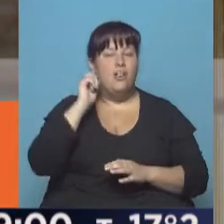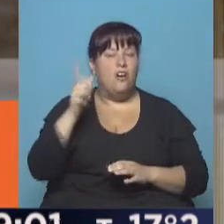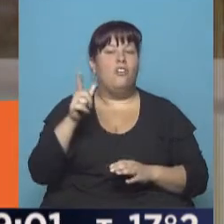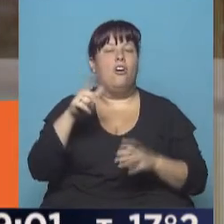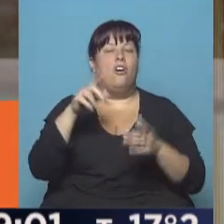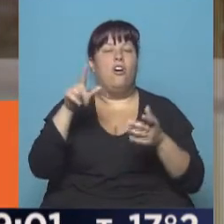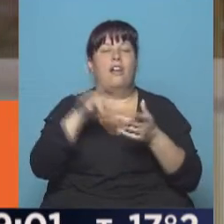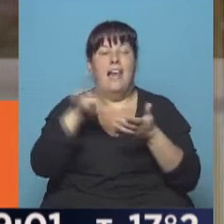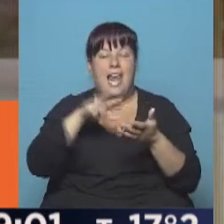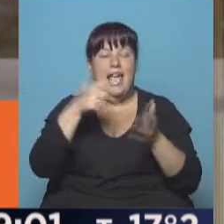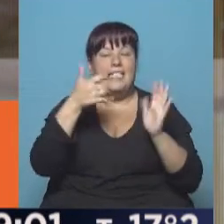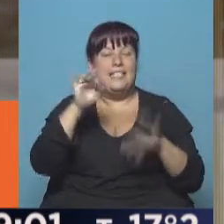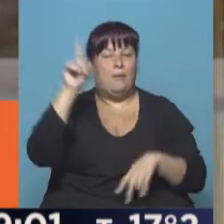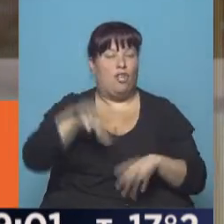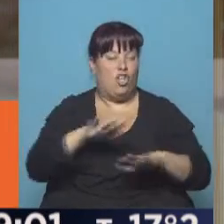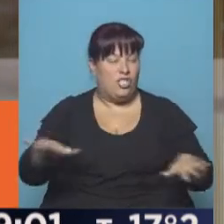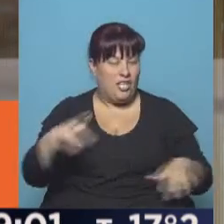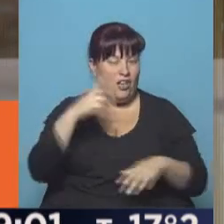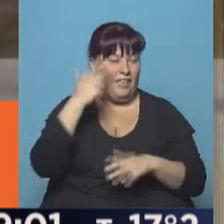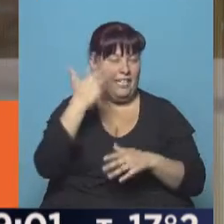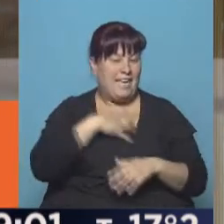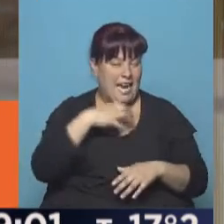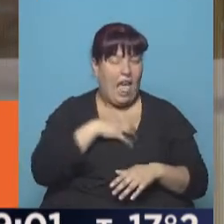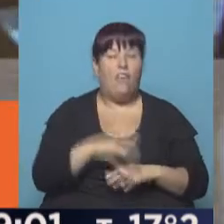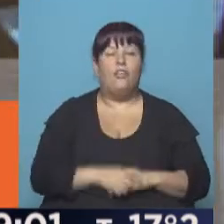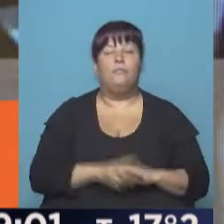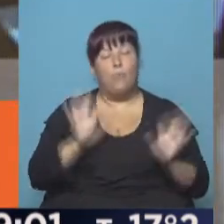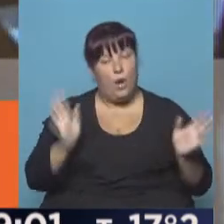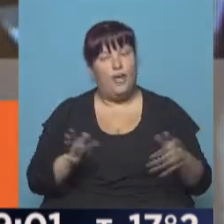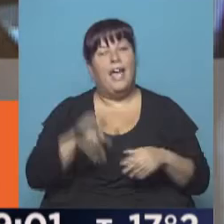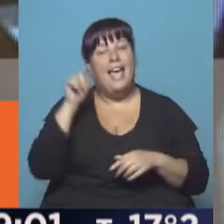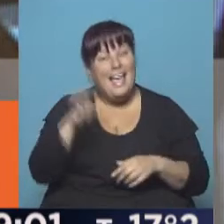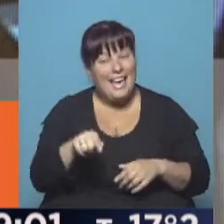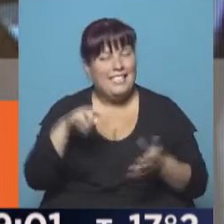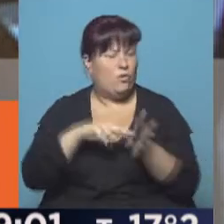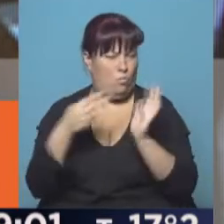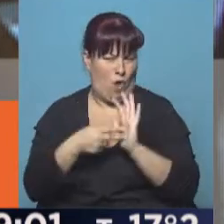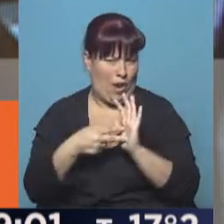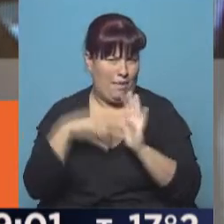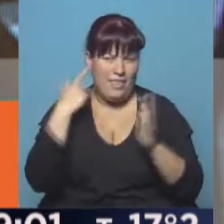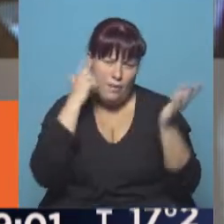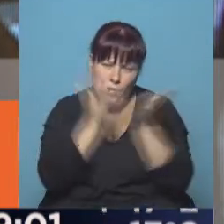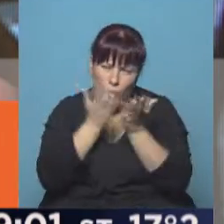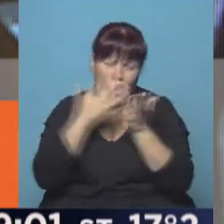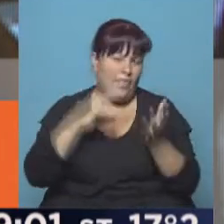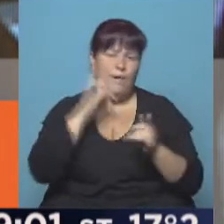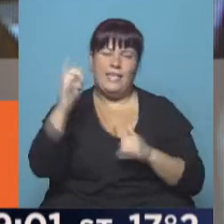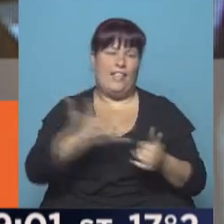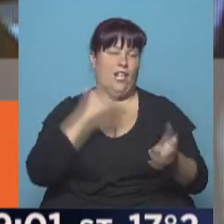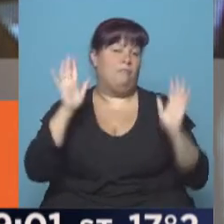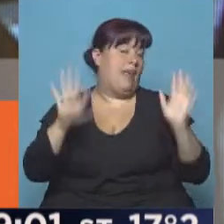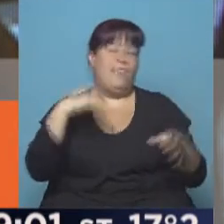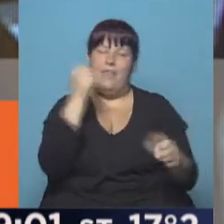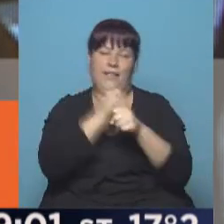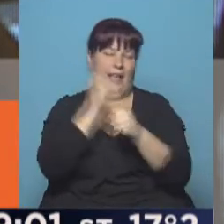tercer grado el 60% de los chicos del 55 es bueno esta es una dificultad uno tiene que evaluar yo no le tiene que decir al director mira